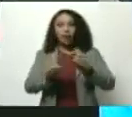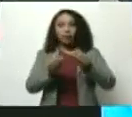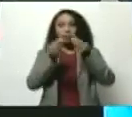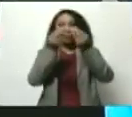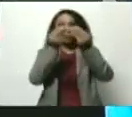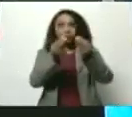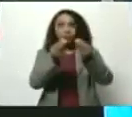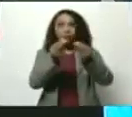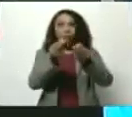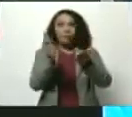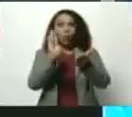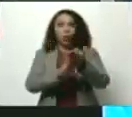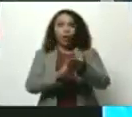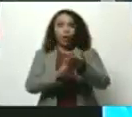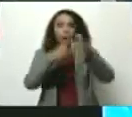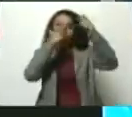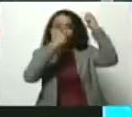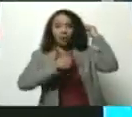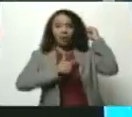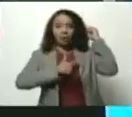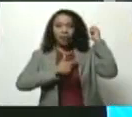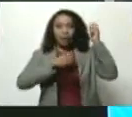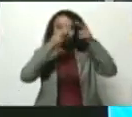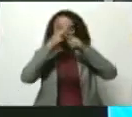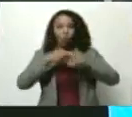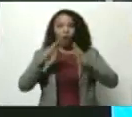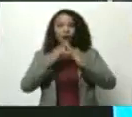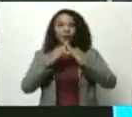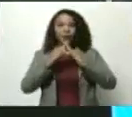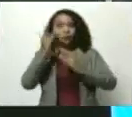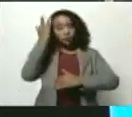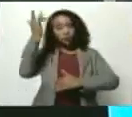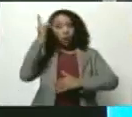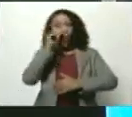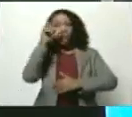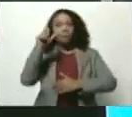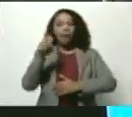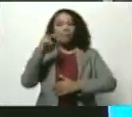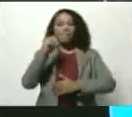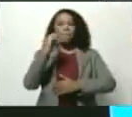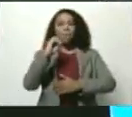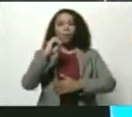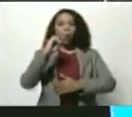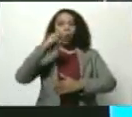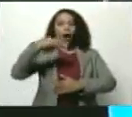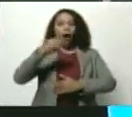imponer la medalla del doctorado honoris causa a su intelecto mohammed barkindo